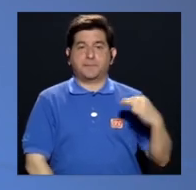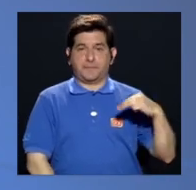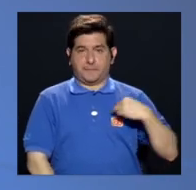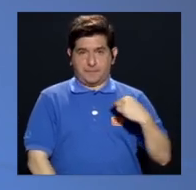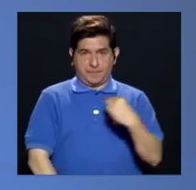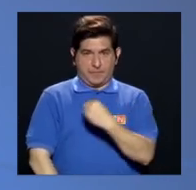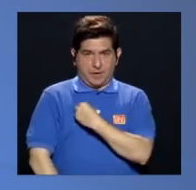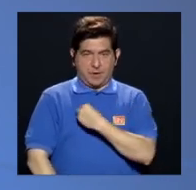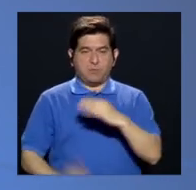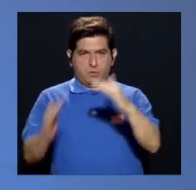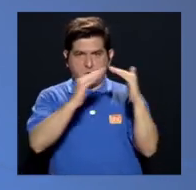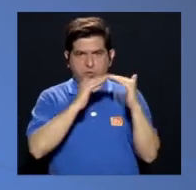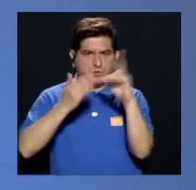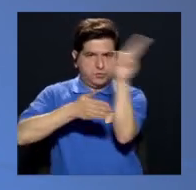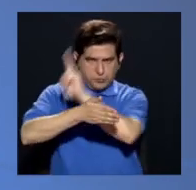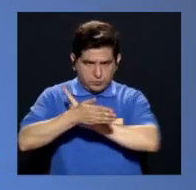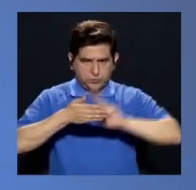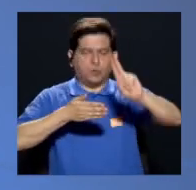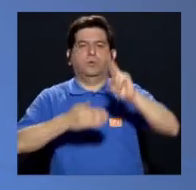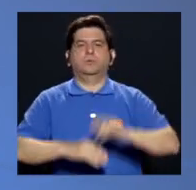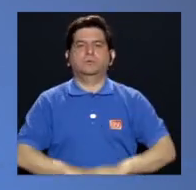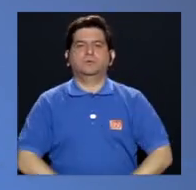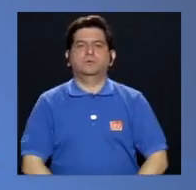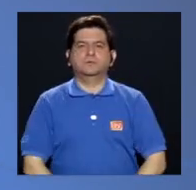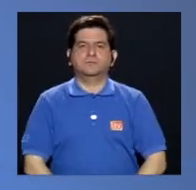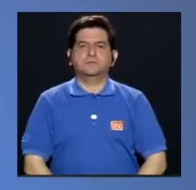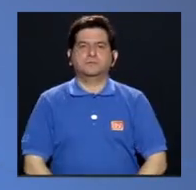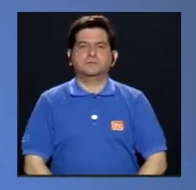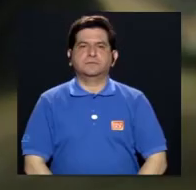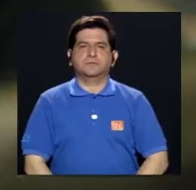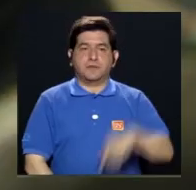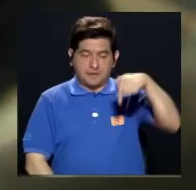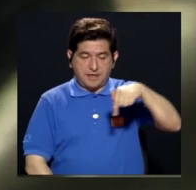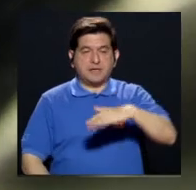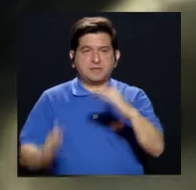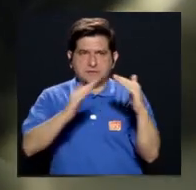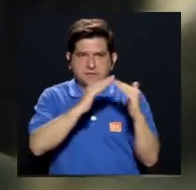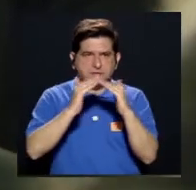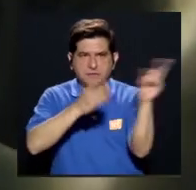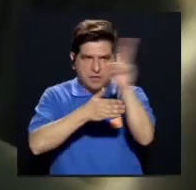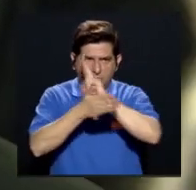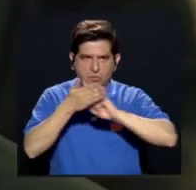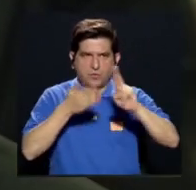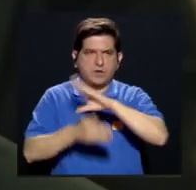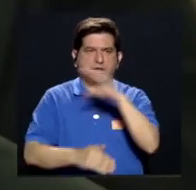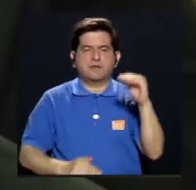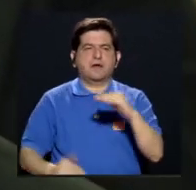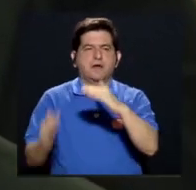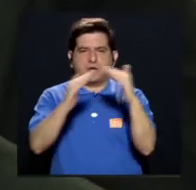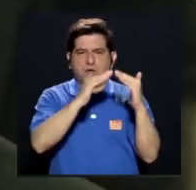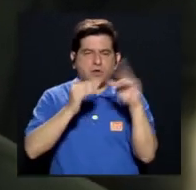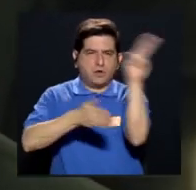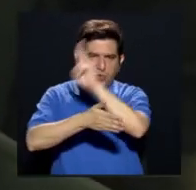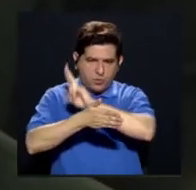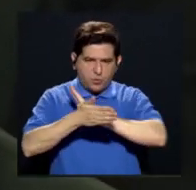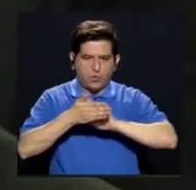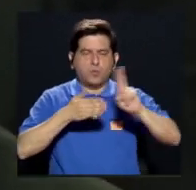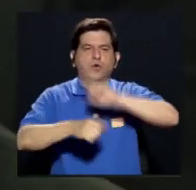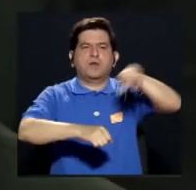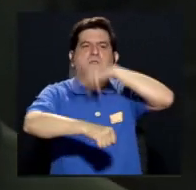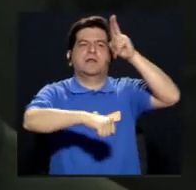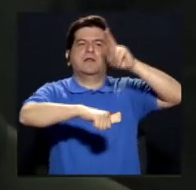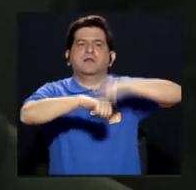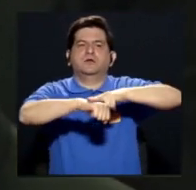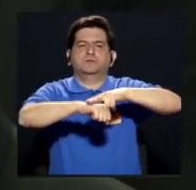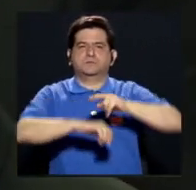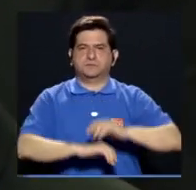miembros de la comunidad universitaria, de nuestra comunidad universitaria y la comunidad universitaria